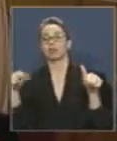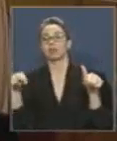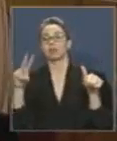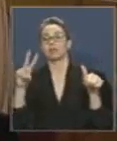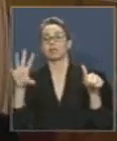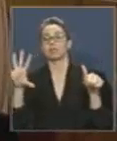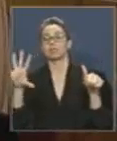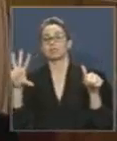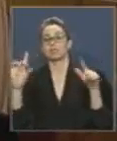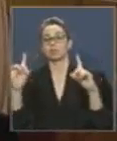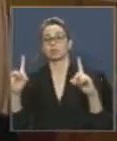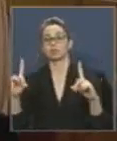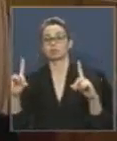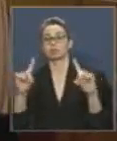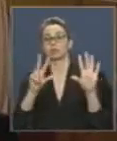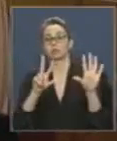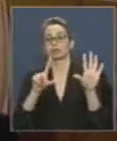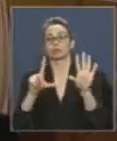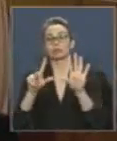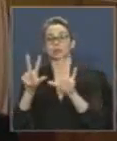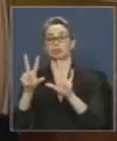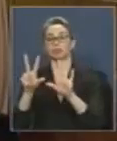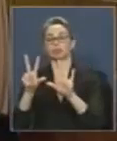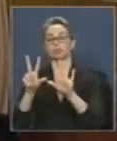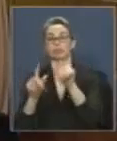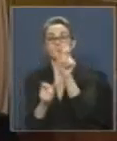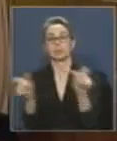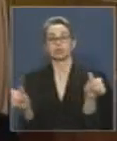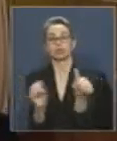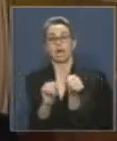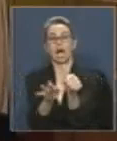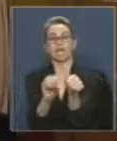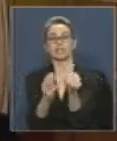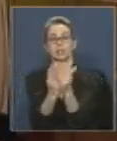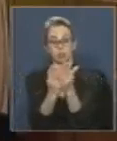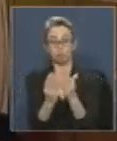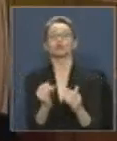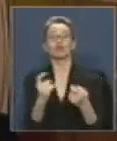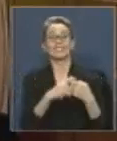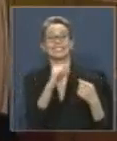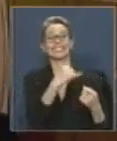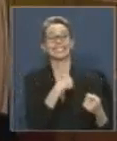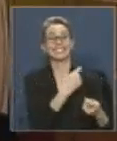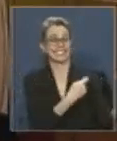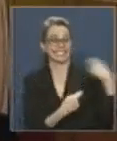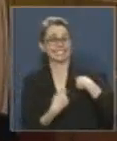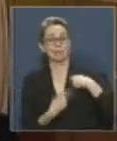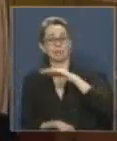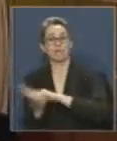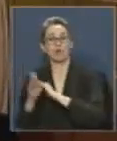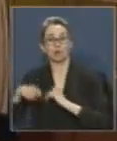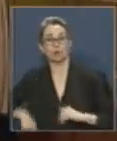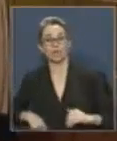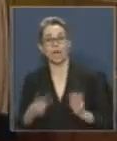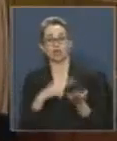2025. Hay 878 asistentes de la educación que se acogieron a este beneficio el año